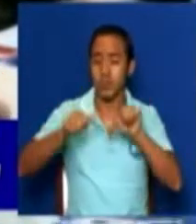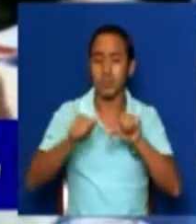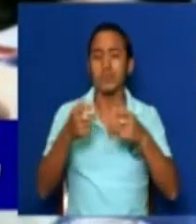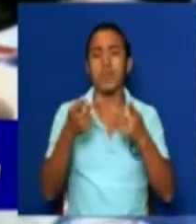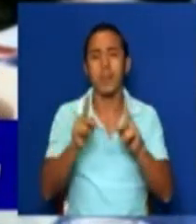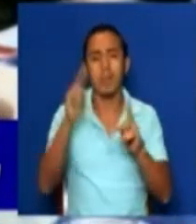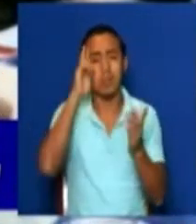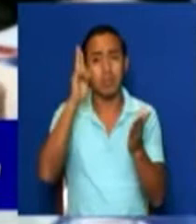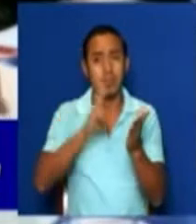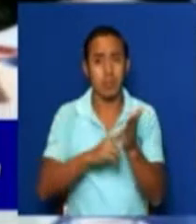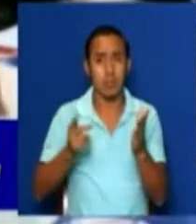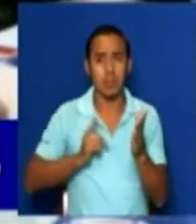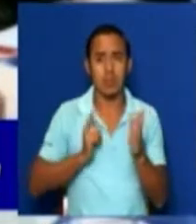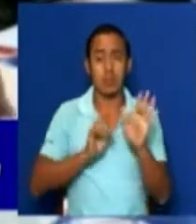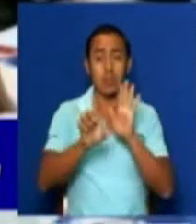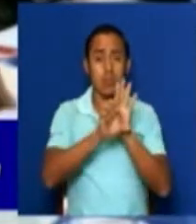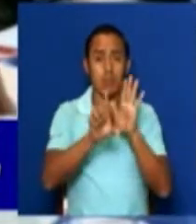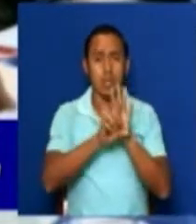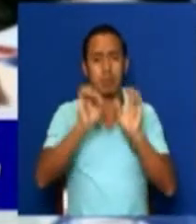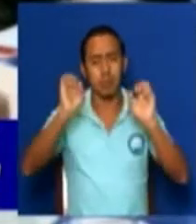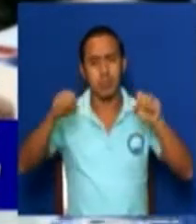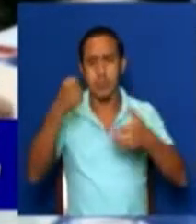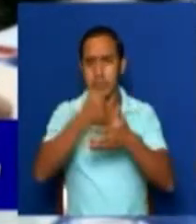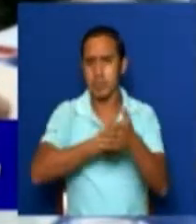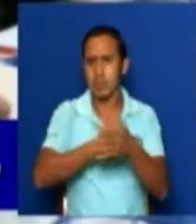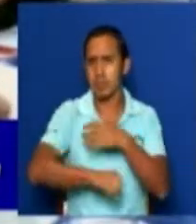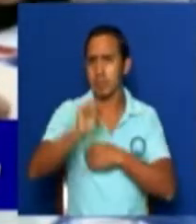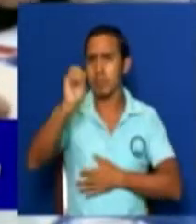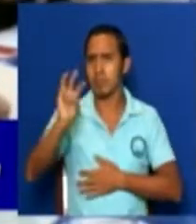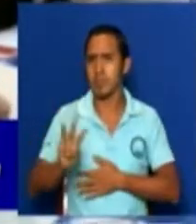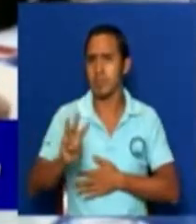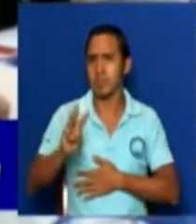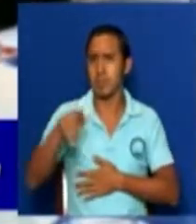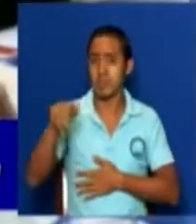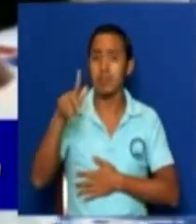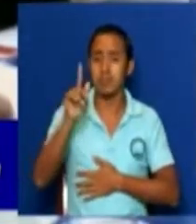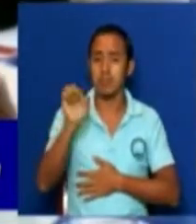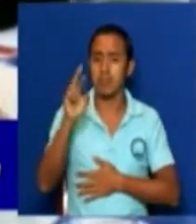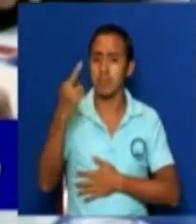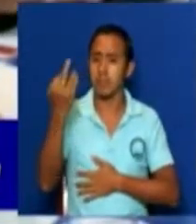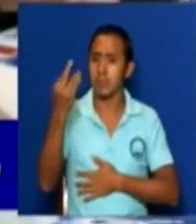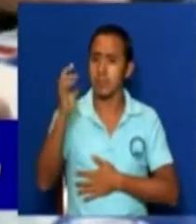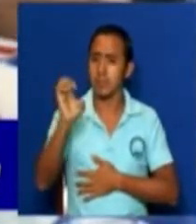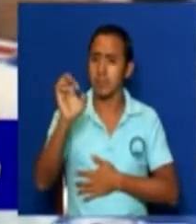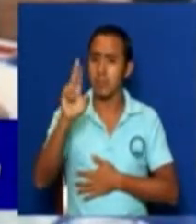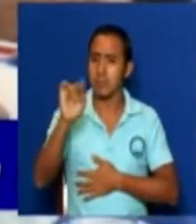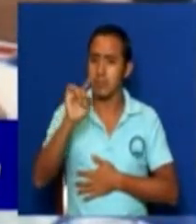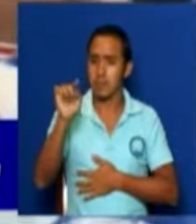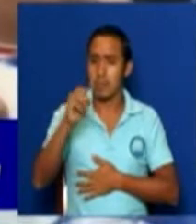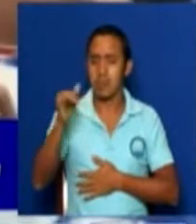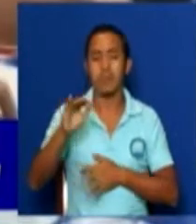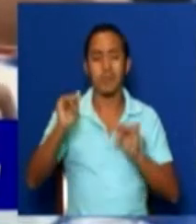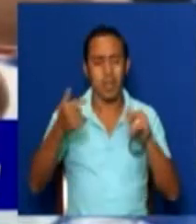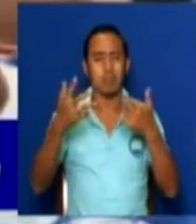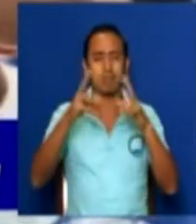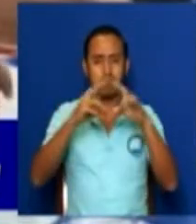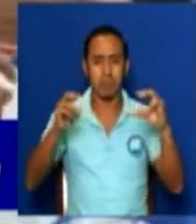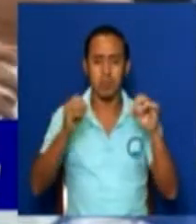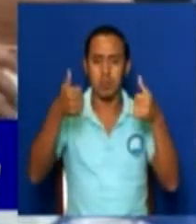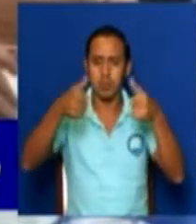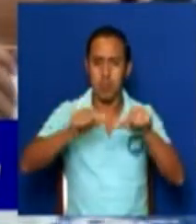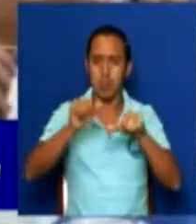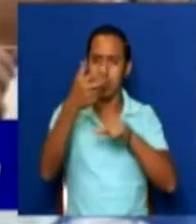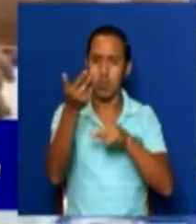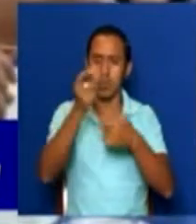marco jurídico para luchar y enfrentar la tercerización. Nicaragua ha ratificado los 8 convenios fundamentales de la